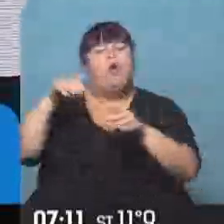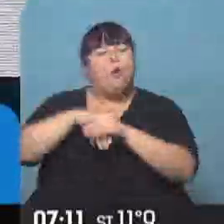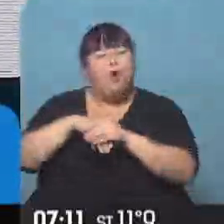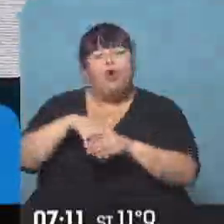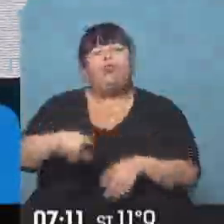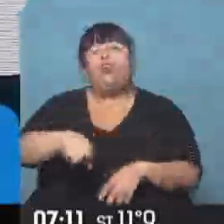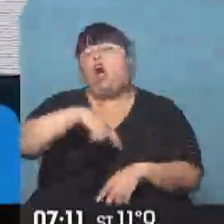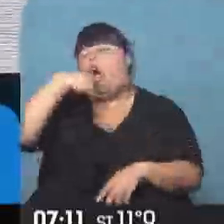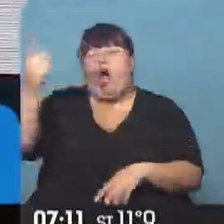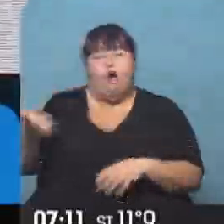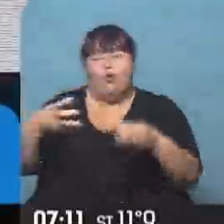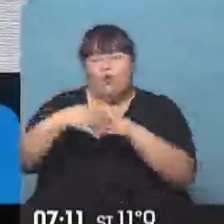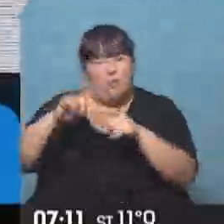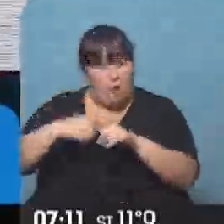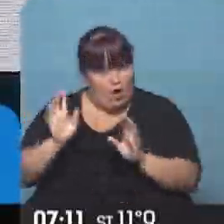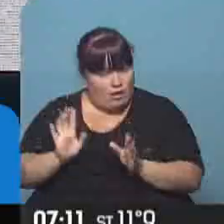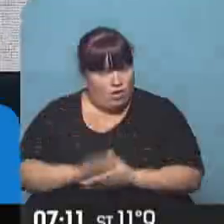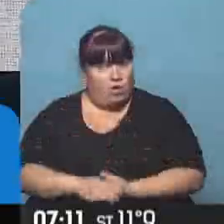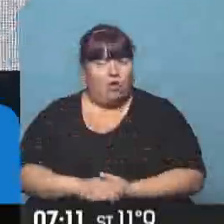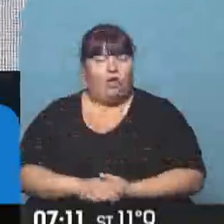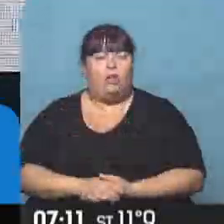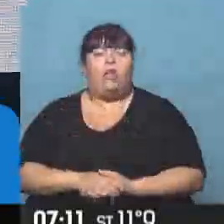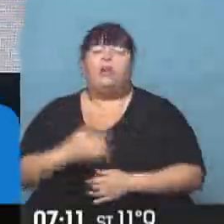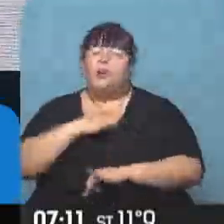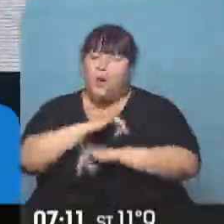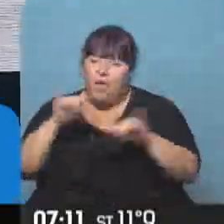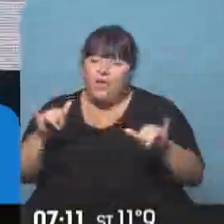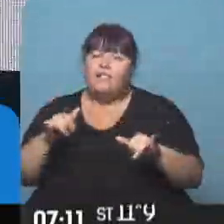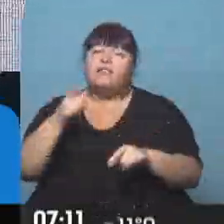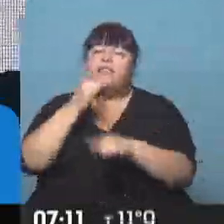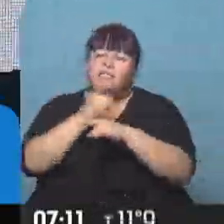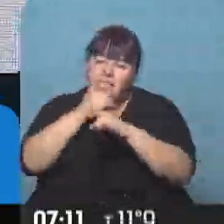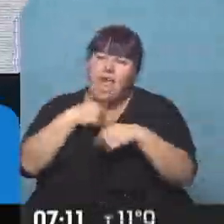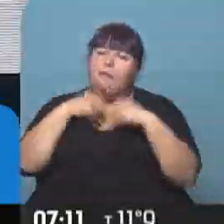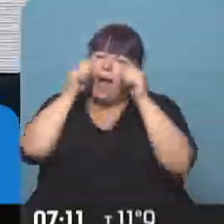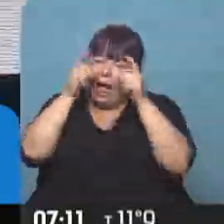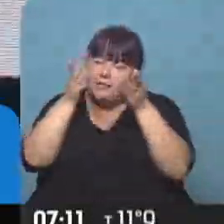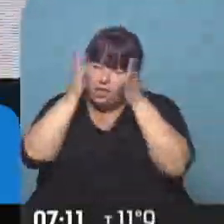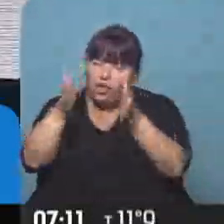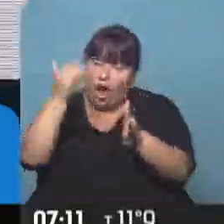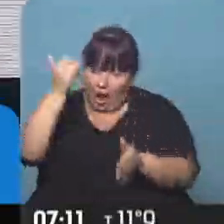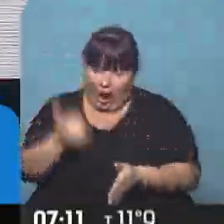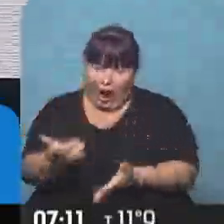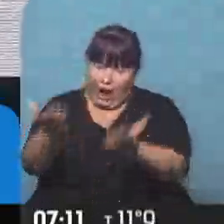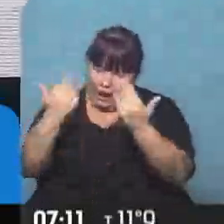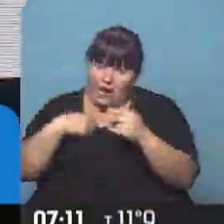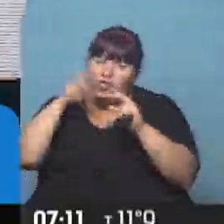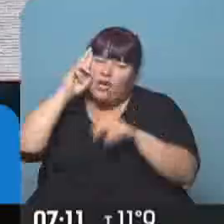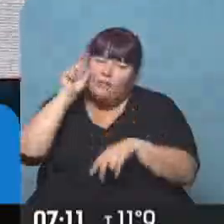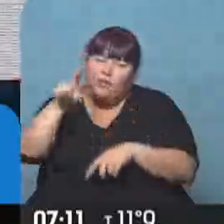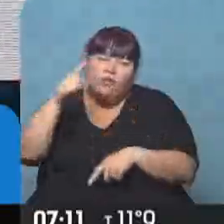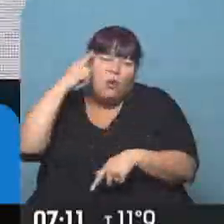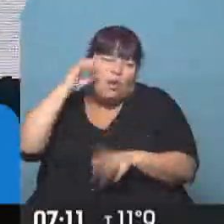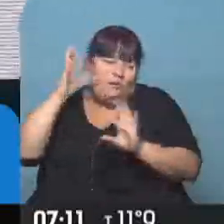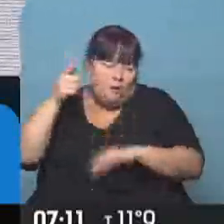votaron a otras fuerzas. Les quiero decir que siempre los vamos a escuchar, que respetamos sus